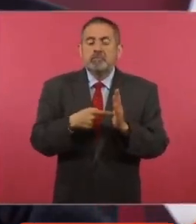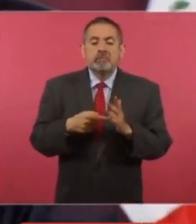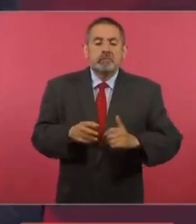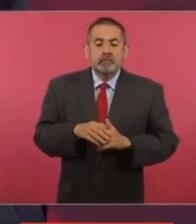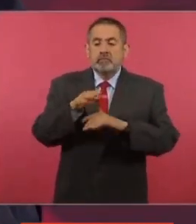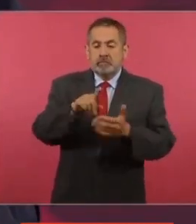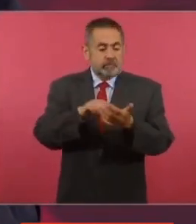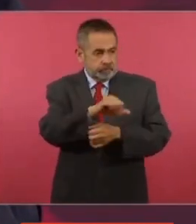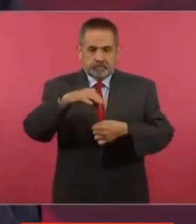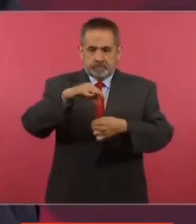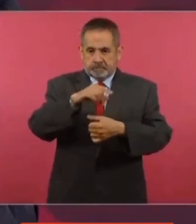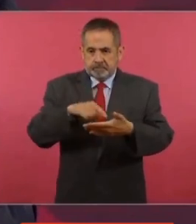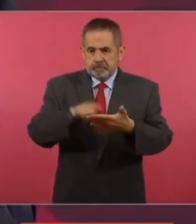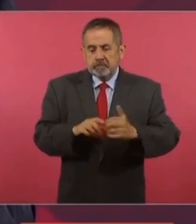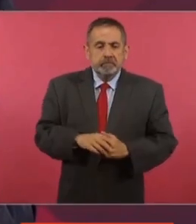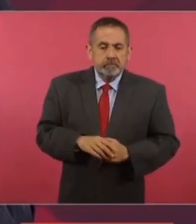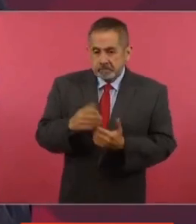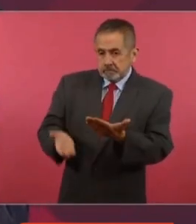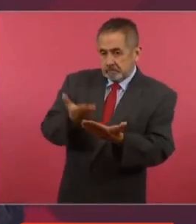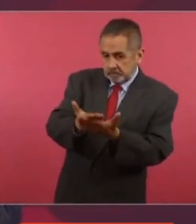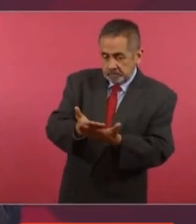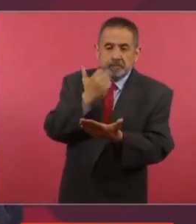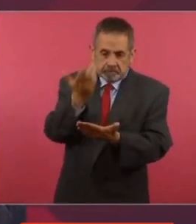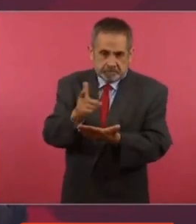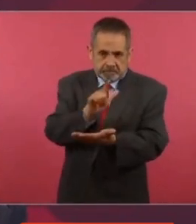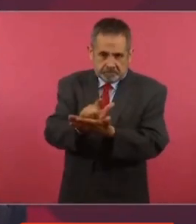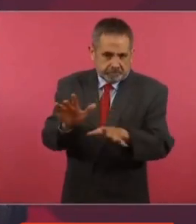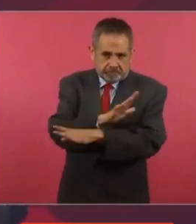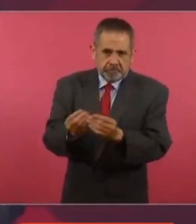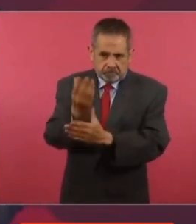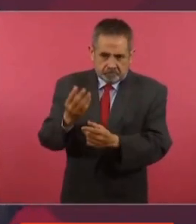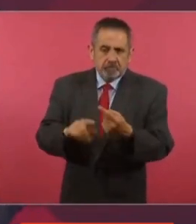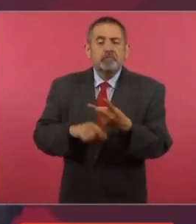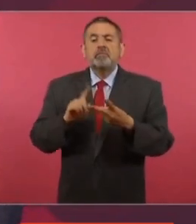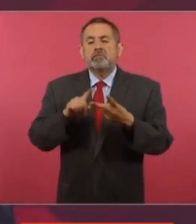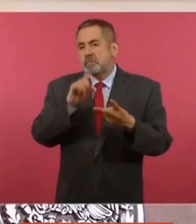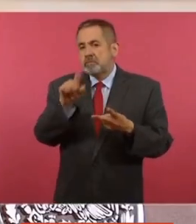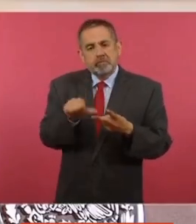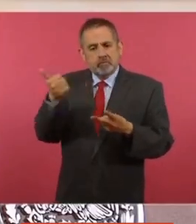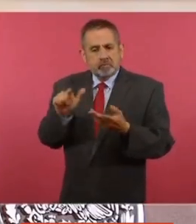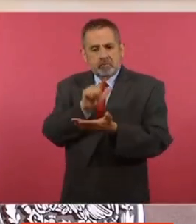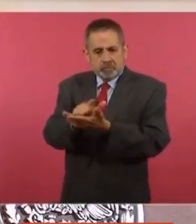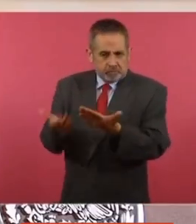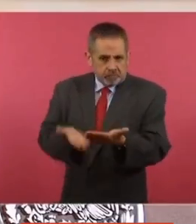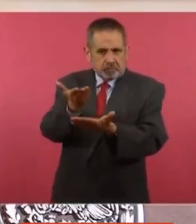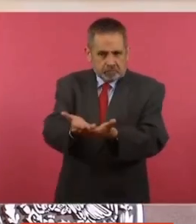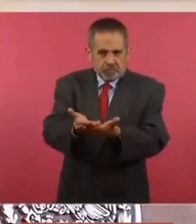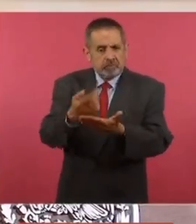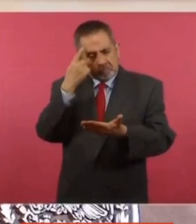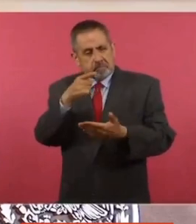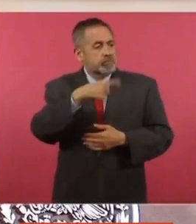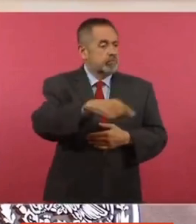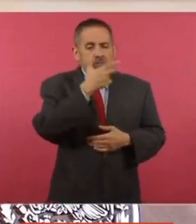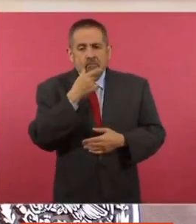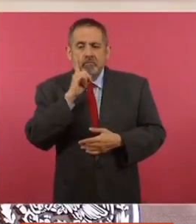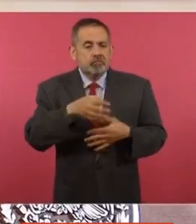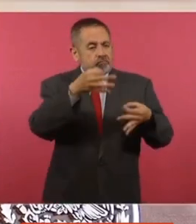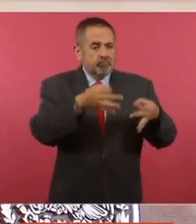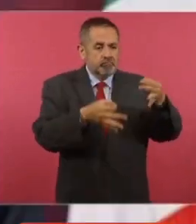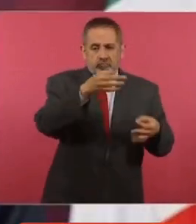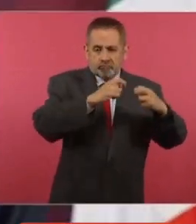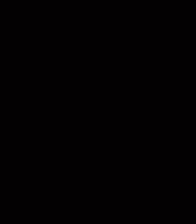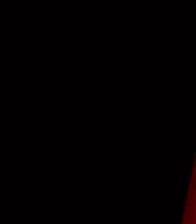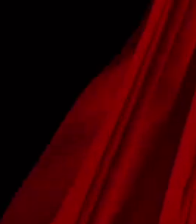lo electoral voy a enviar también una iniciativa de reforma para que jueces magistrados y ministros